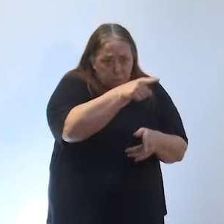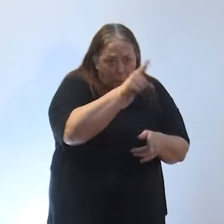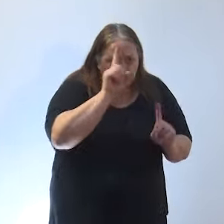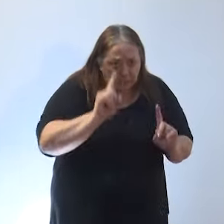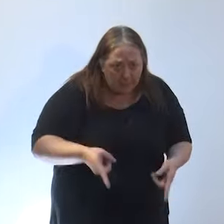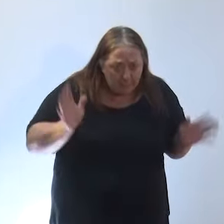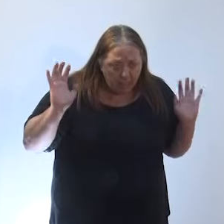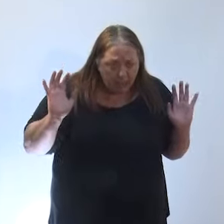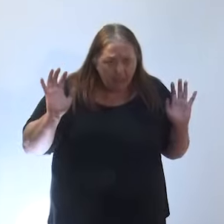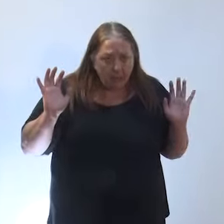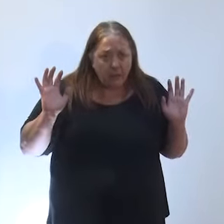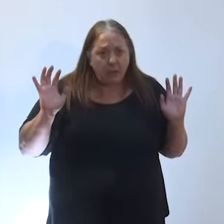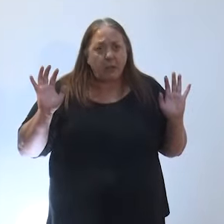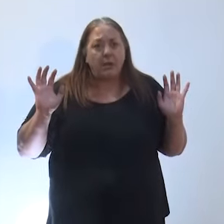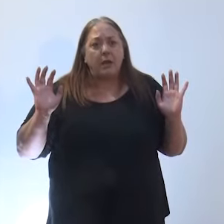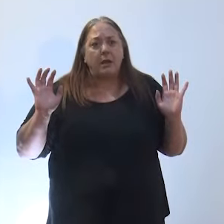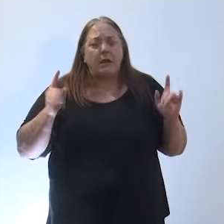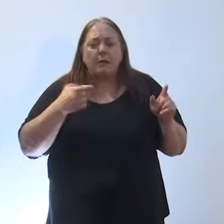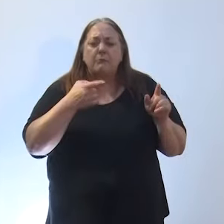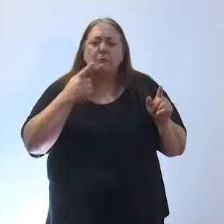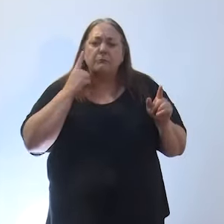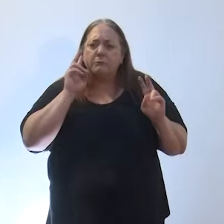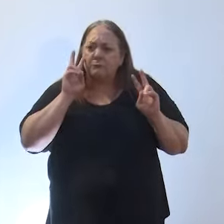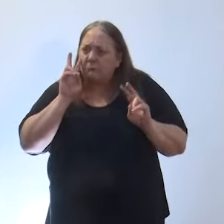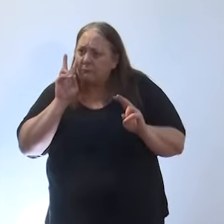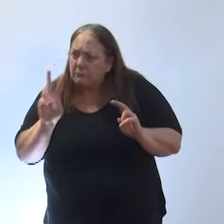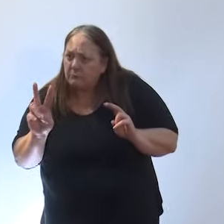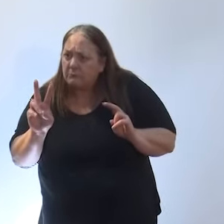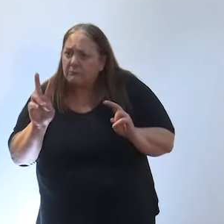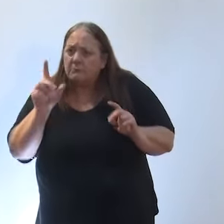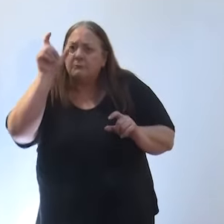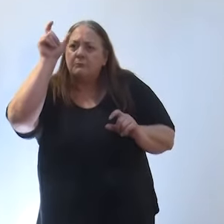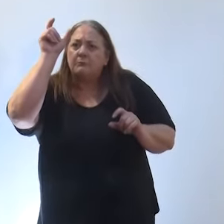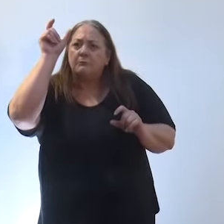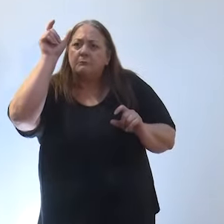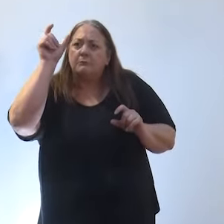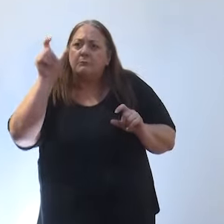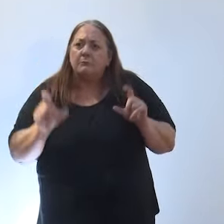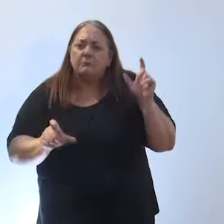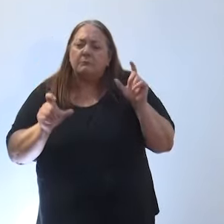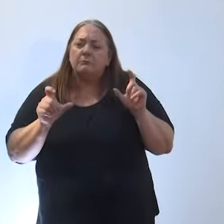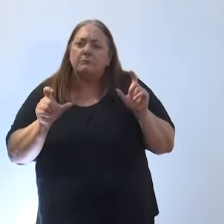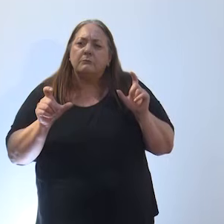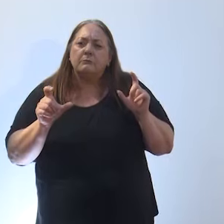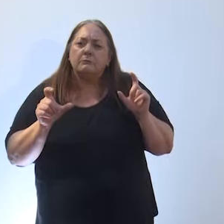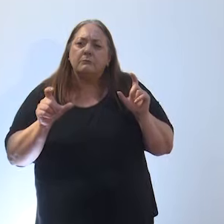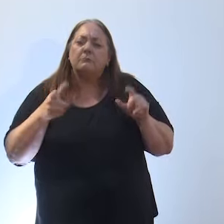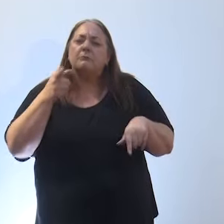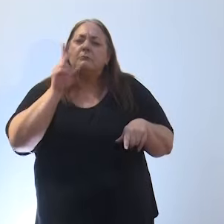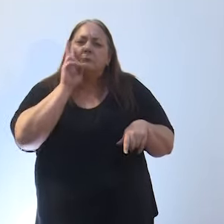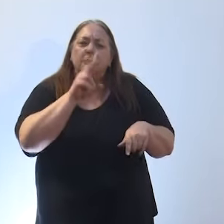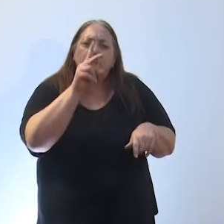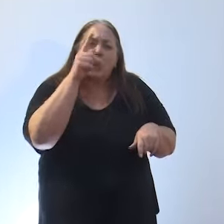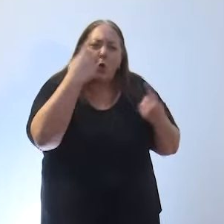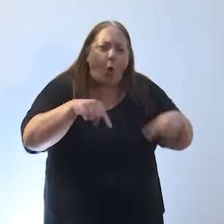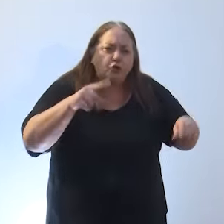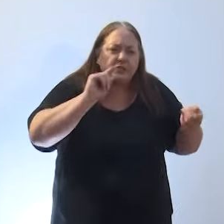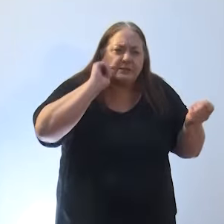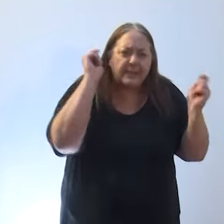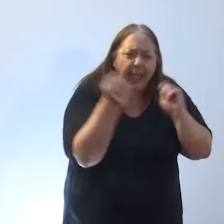también focalize o dirigiste la mirada en aquellas en aquellas cuestiones que no han variado dentro del